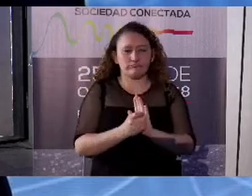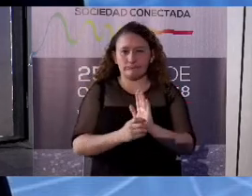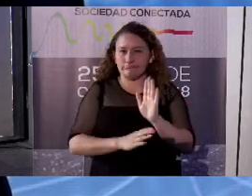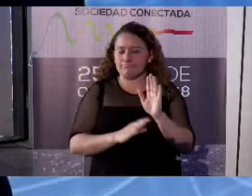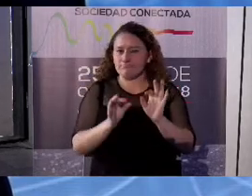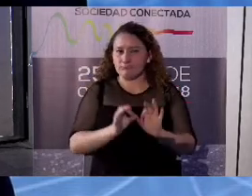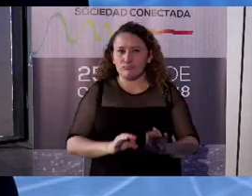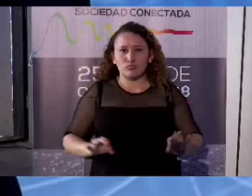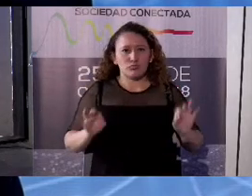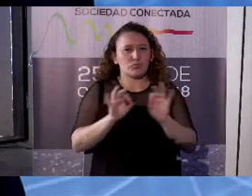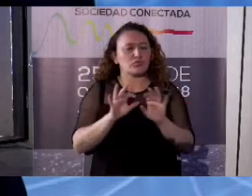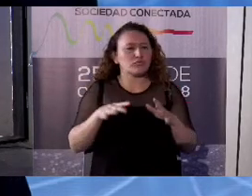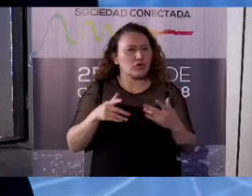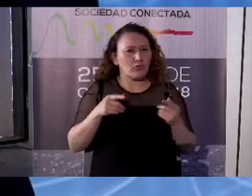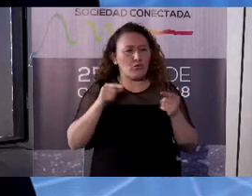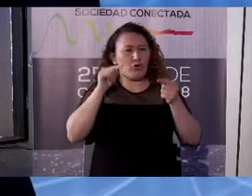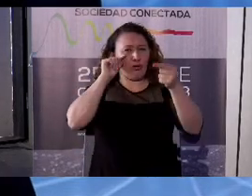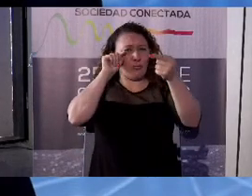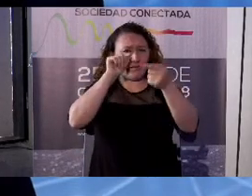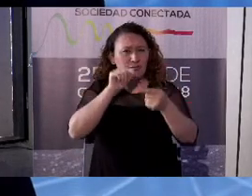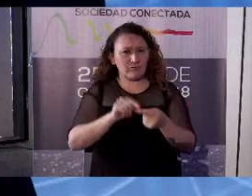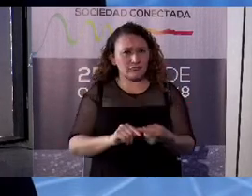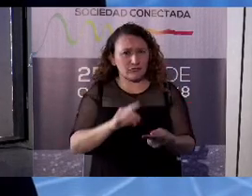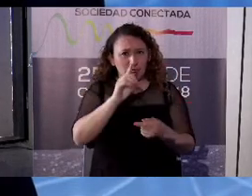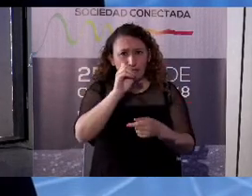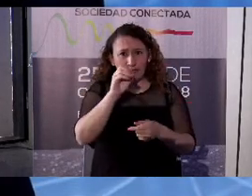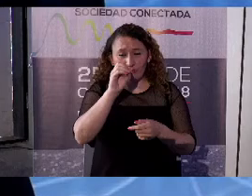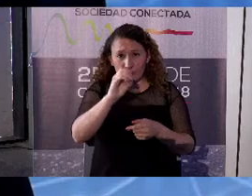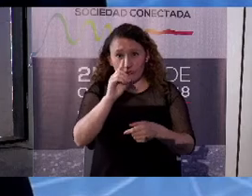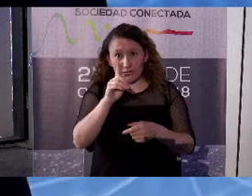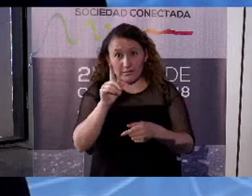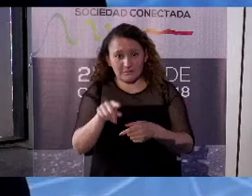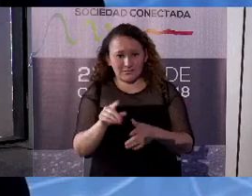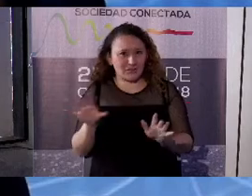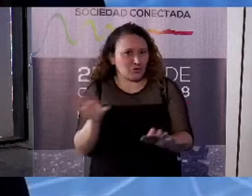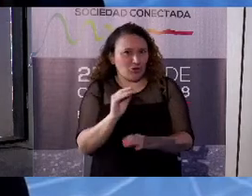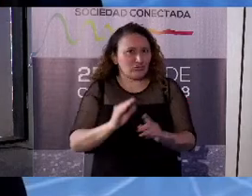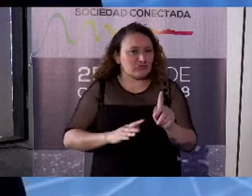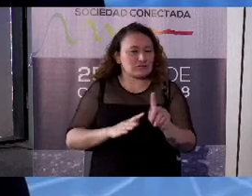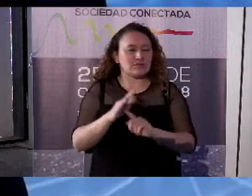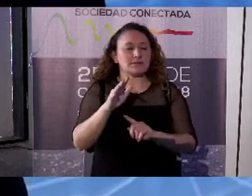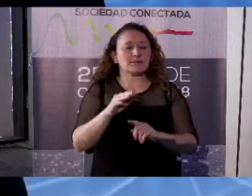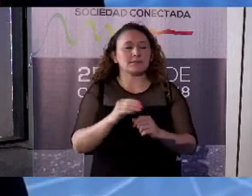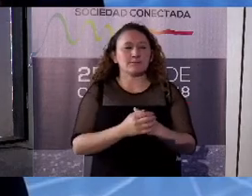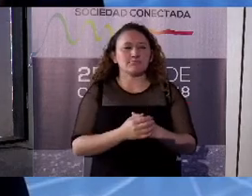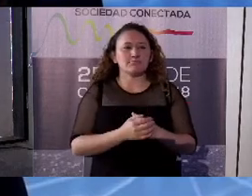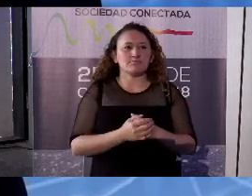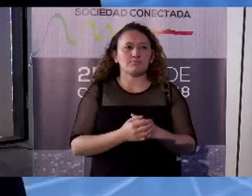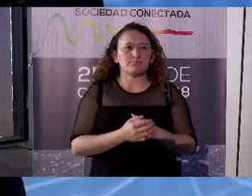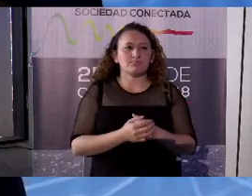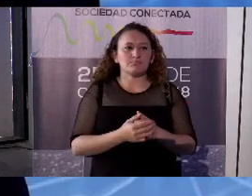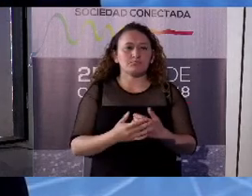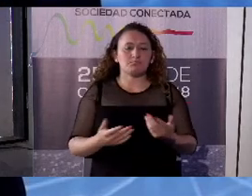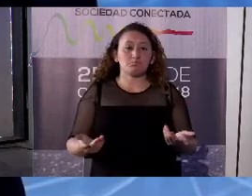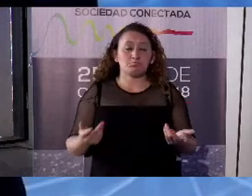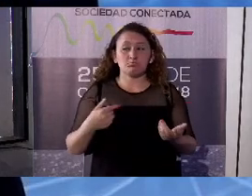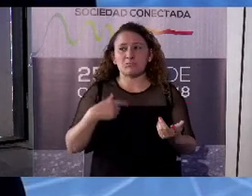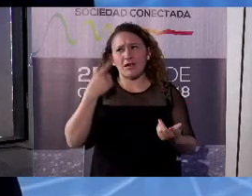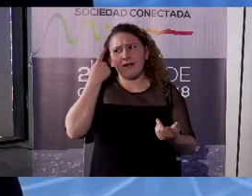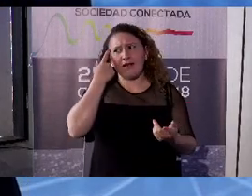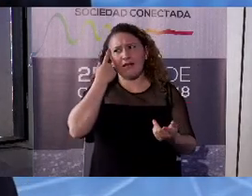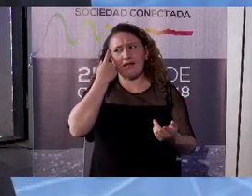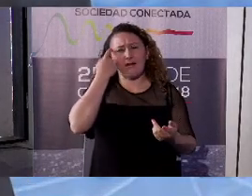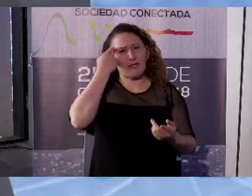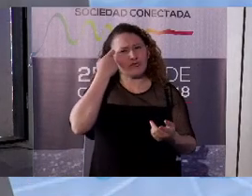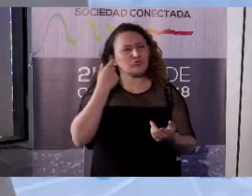prácticamente a todos los objetivos de desarrollo sostenible eh Cuáles son los retos primordialmente